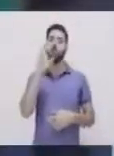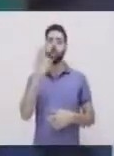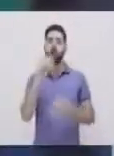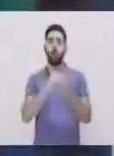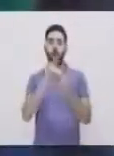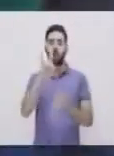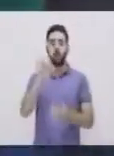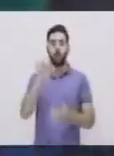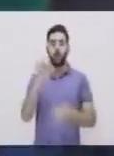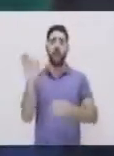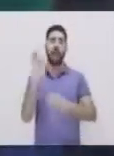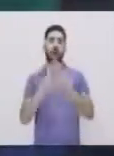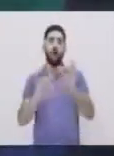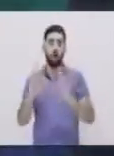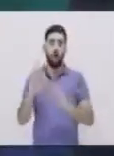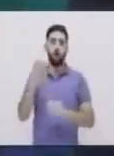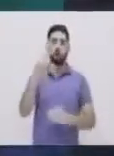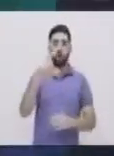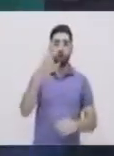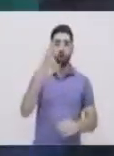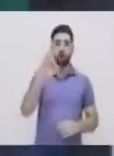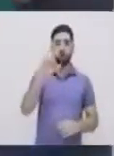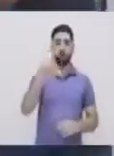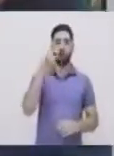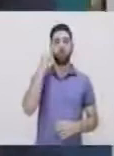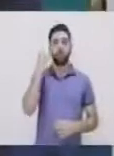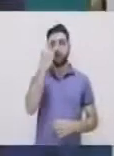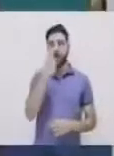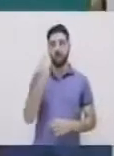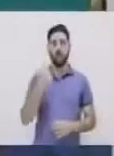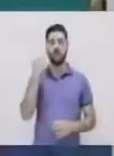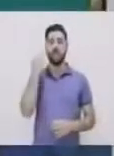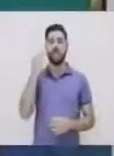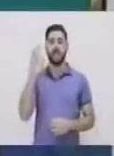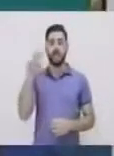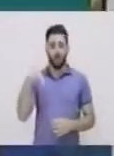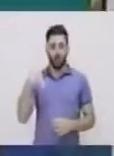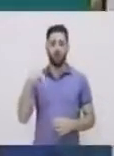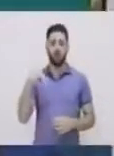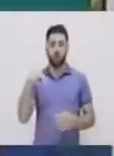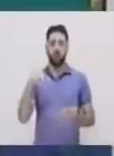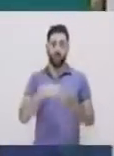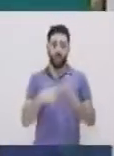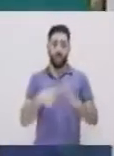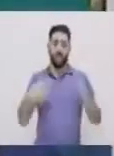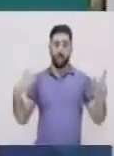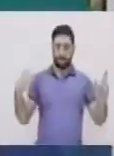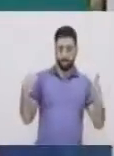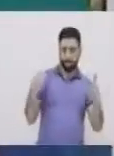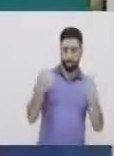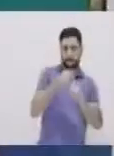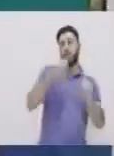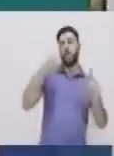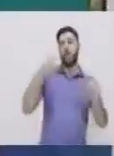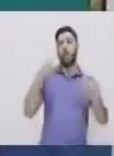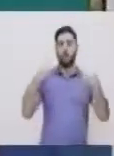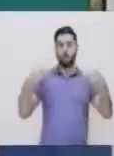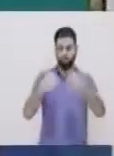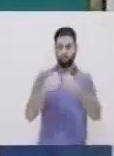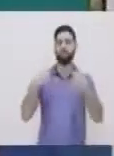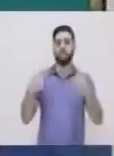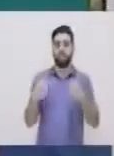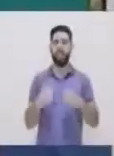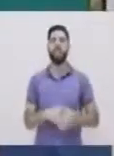choque, y existen dos tipos diferentes de choque. En el caso de los choques completamente